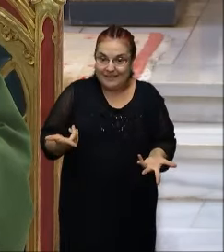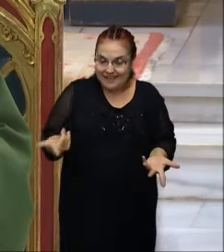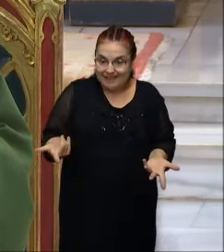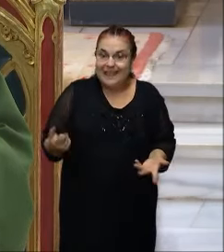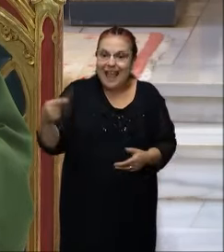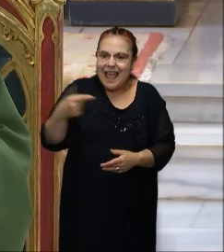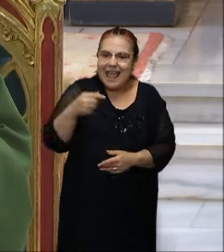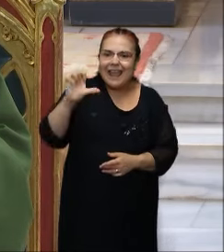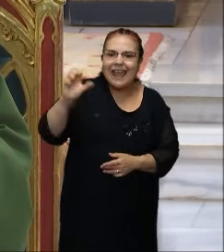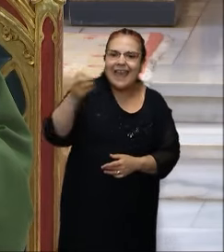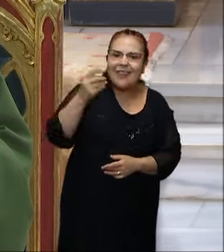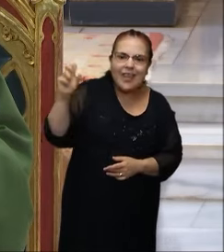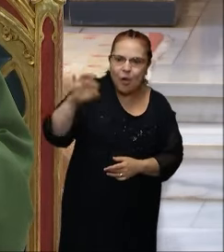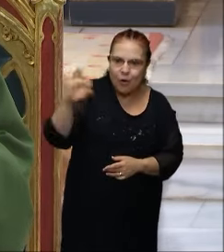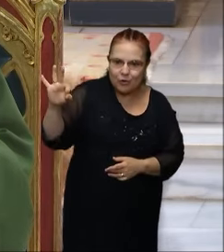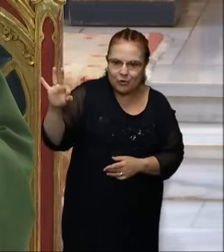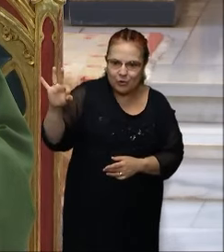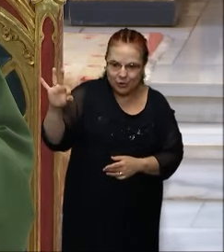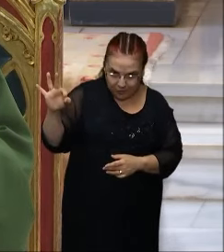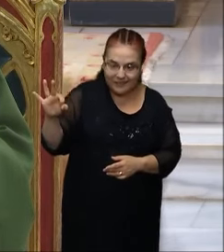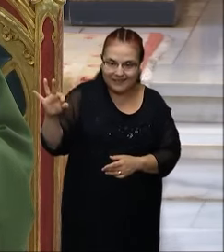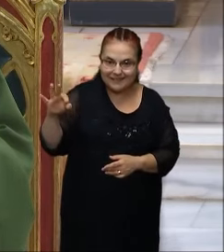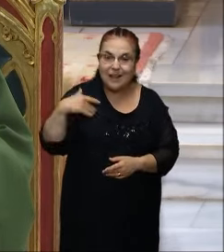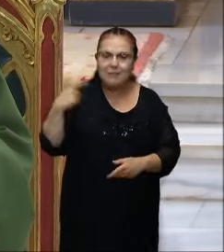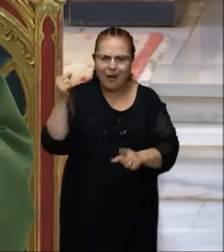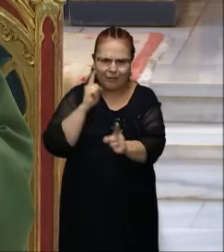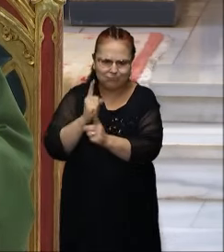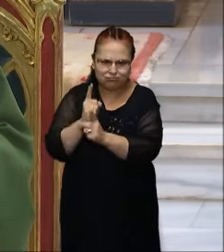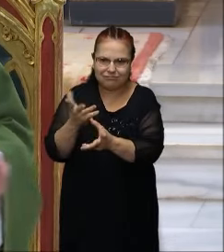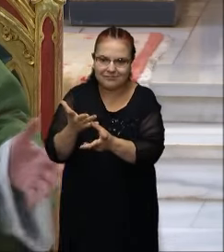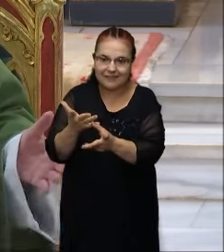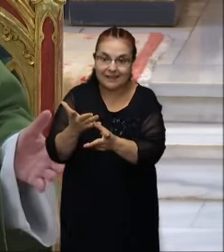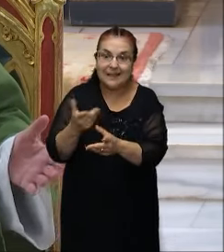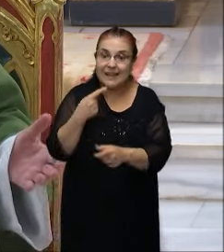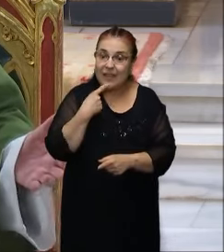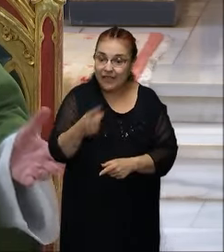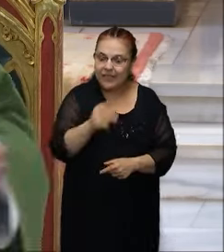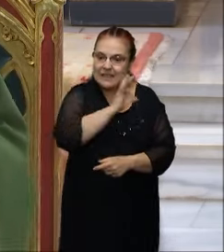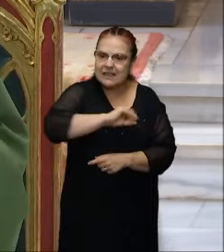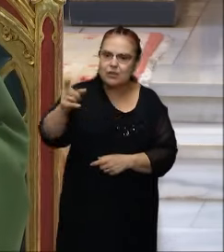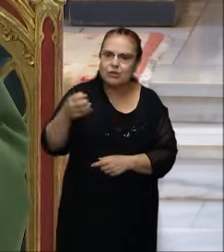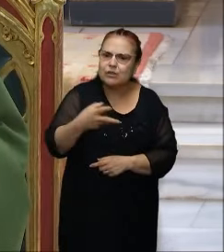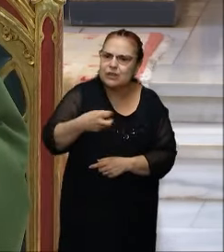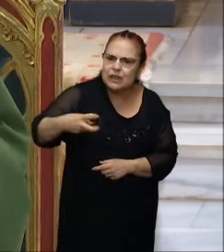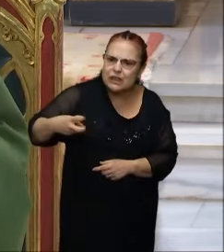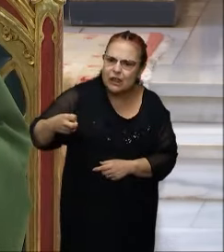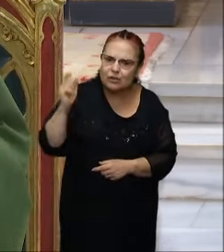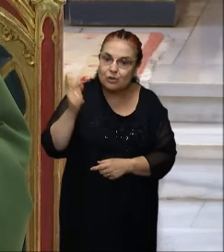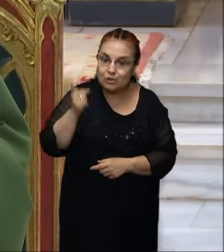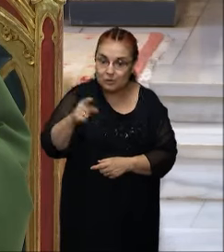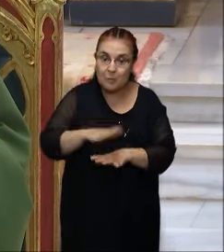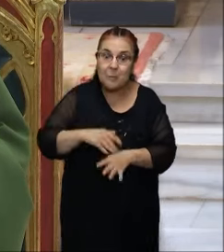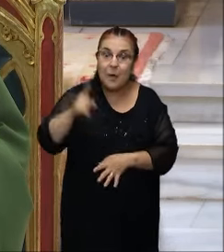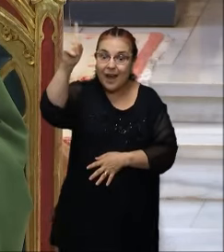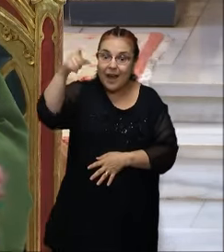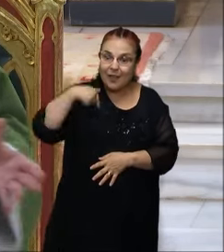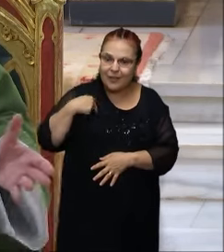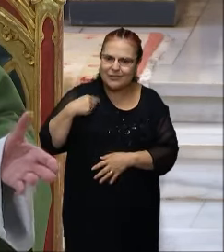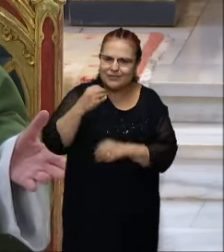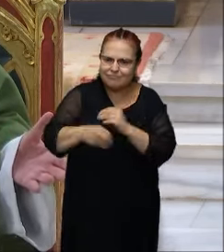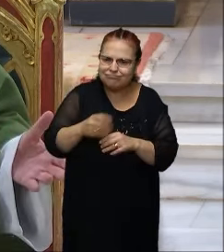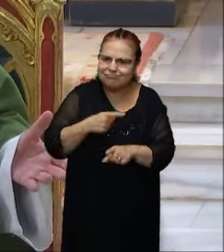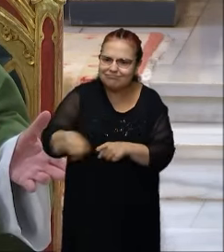con 300 hombres para combatir a Madián, porque le dijo el Señor, solo 300 para que muestren que Dios hace las cosas